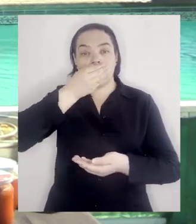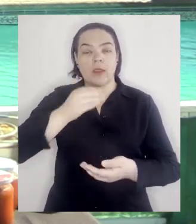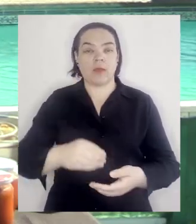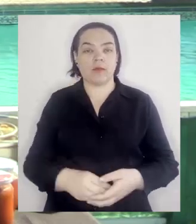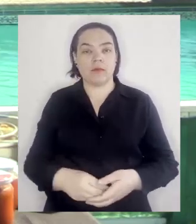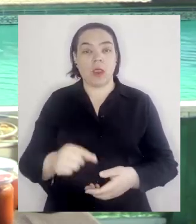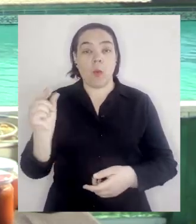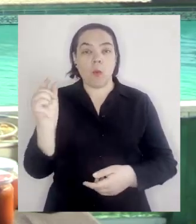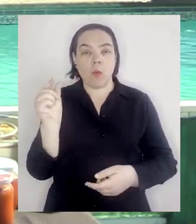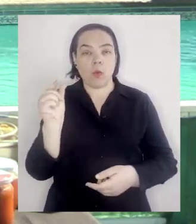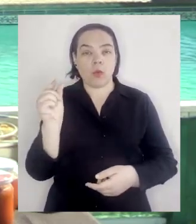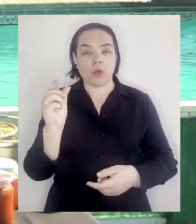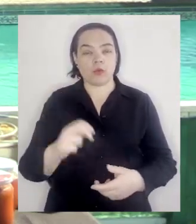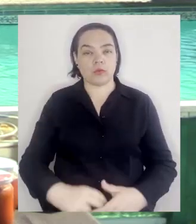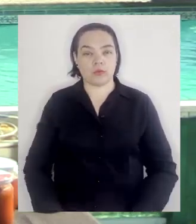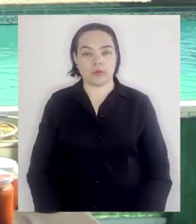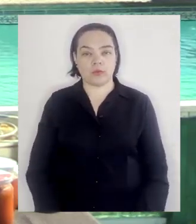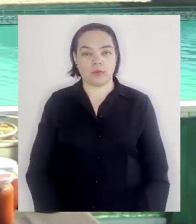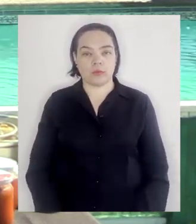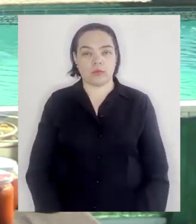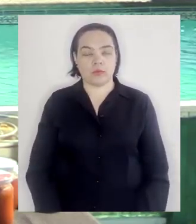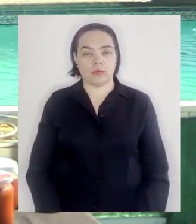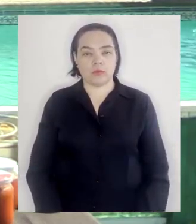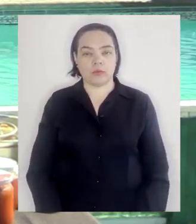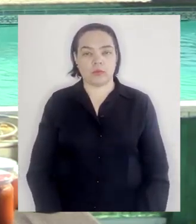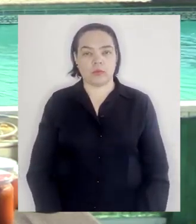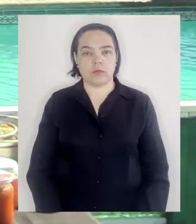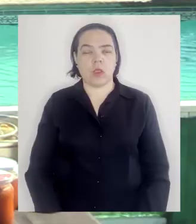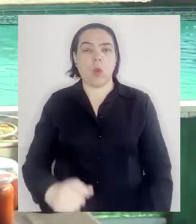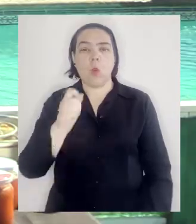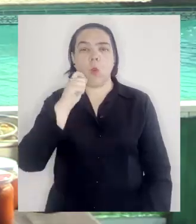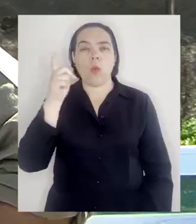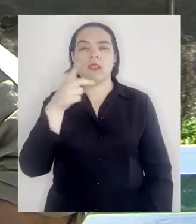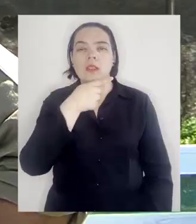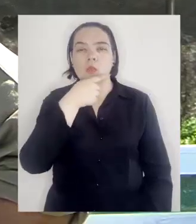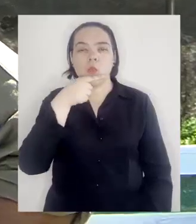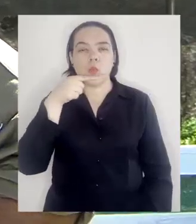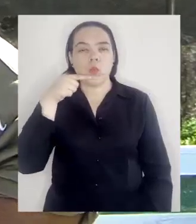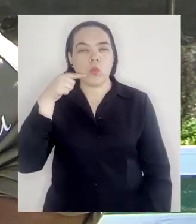dulce chileno? ¿Del dulce chileno? Aparte de la mora que silvestre.